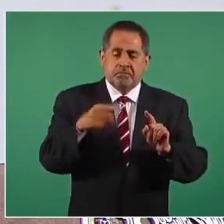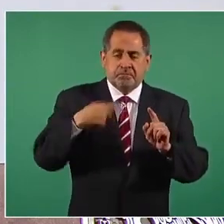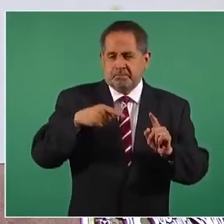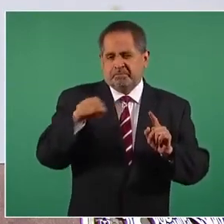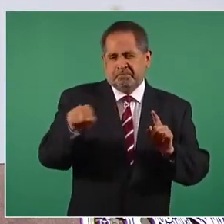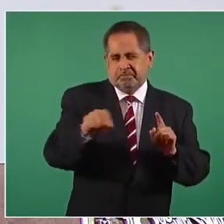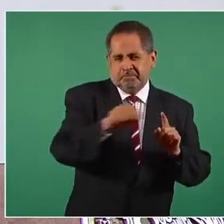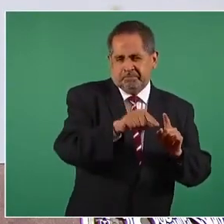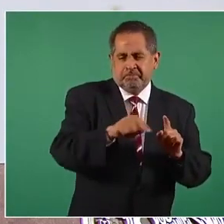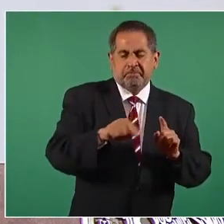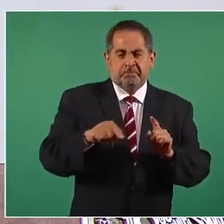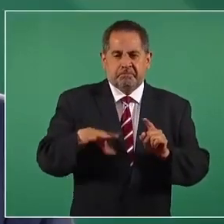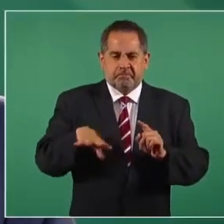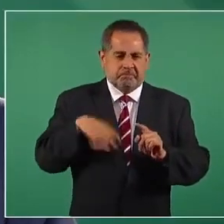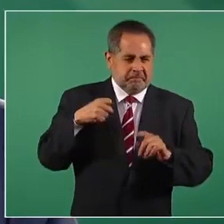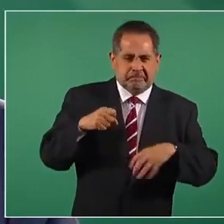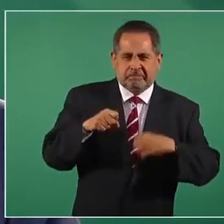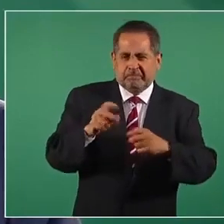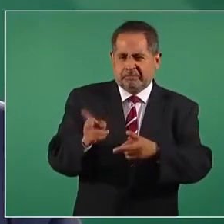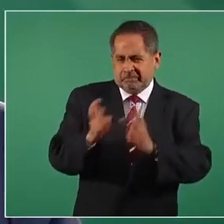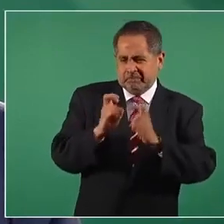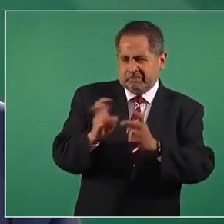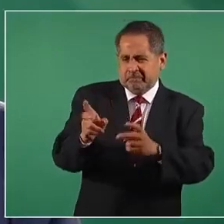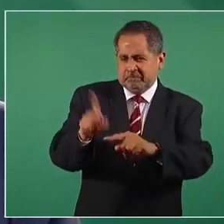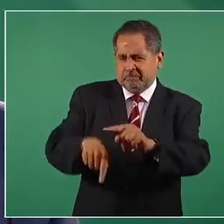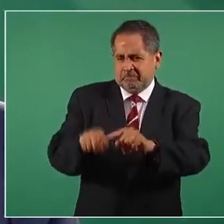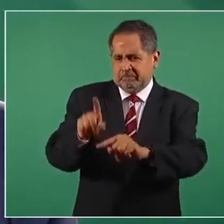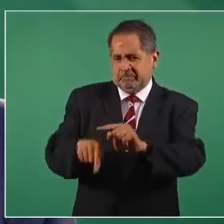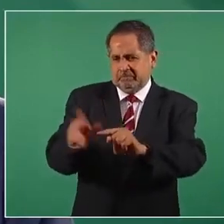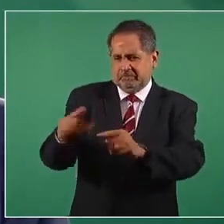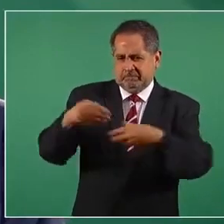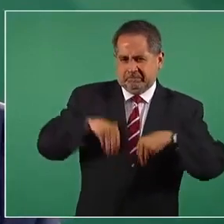aunque los estén robando,